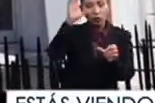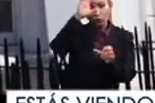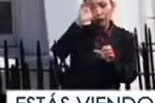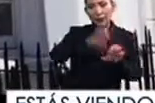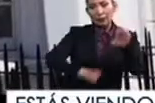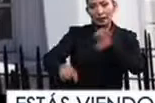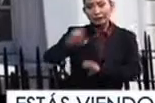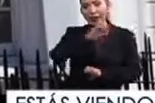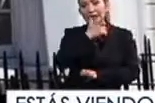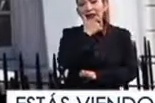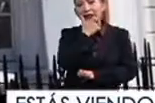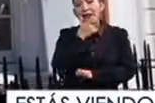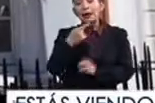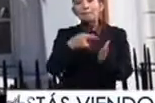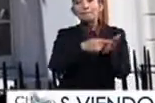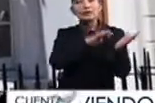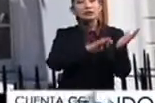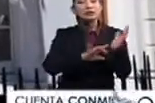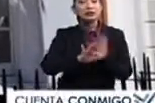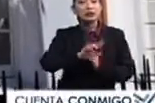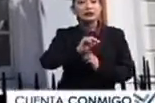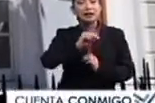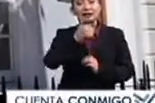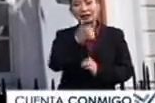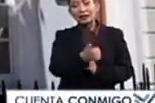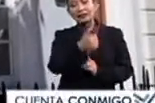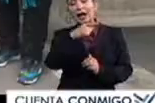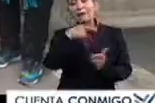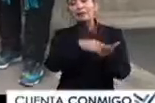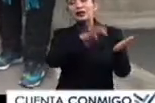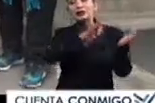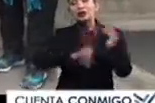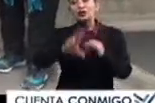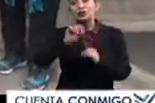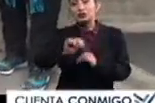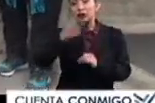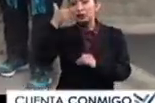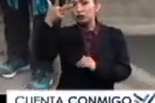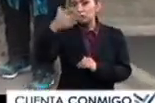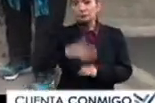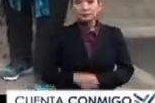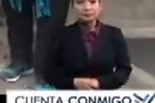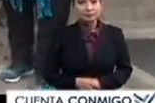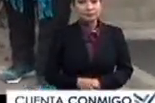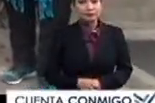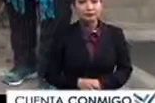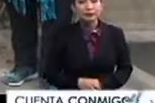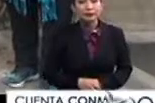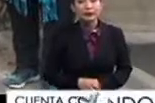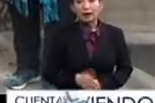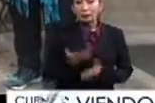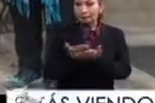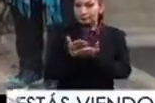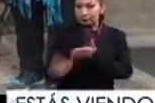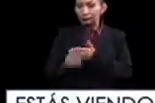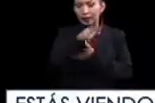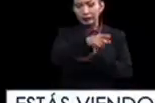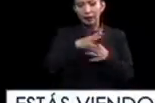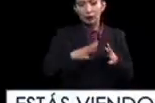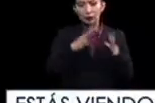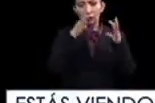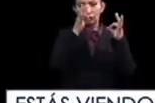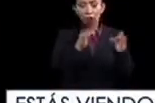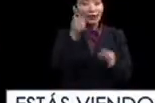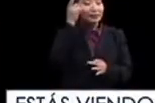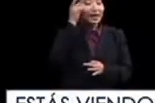en la Embajada de Londres de 1986 a 1988. Por otra parte, fue fundadora